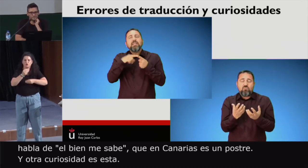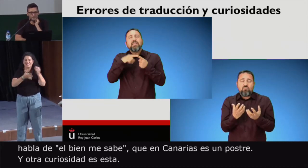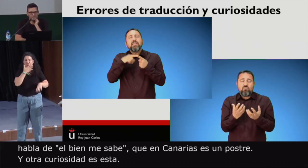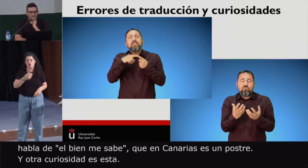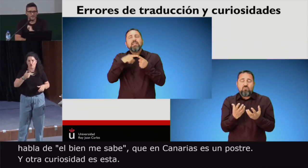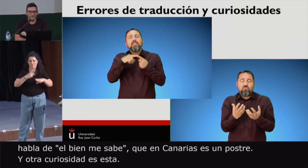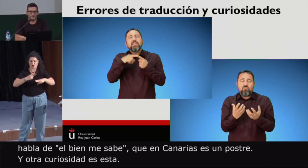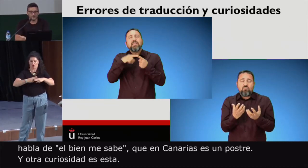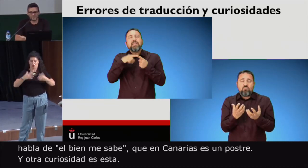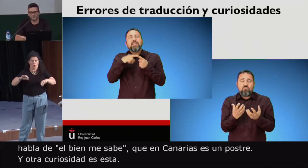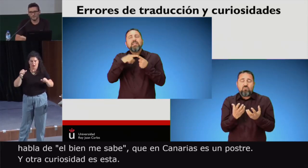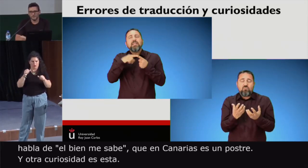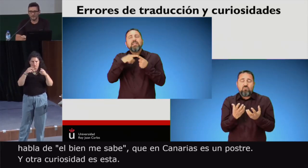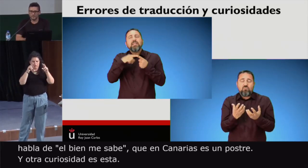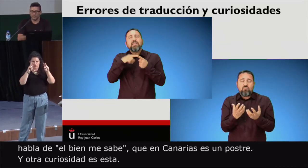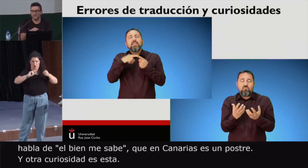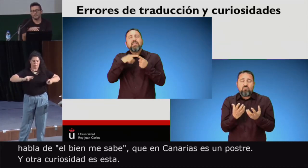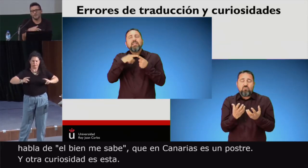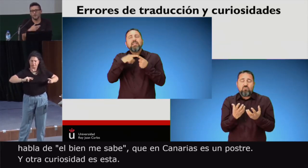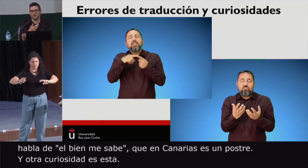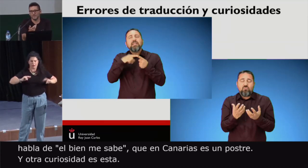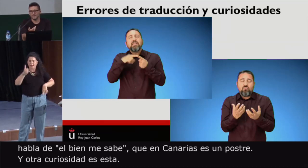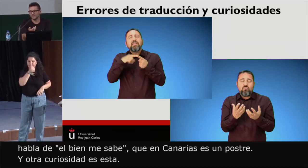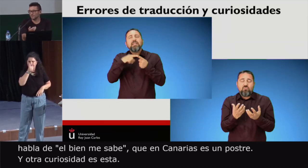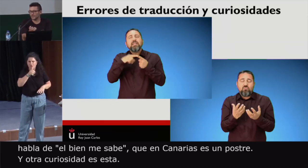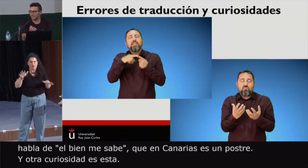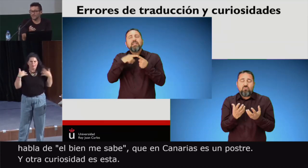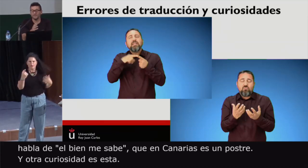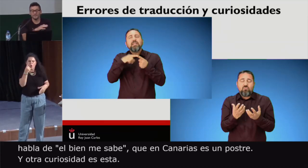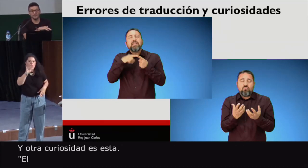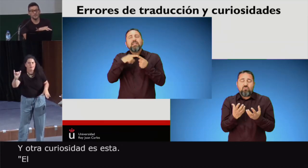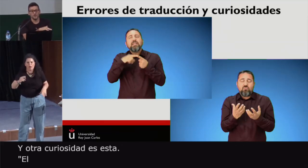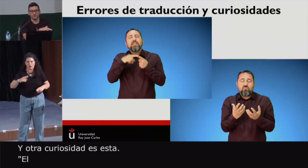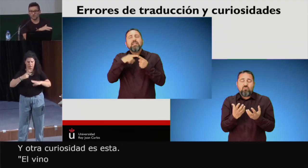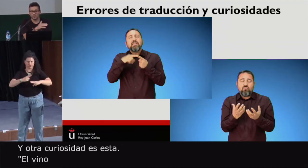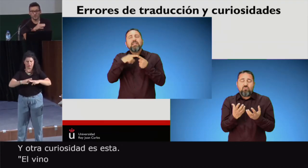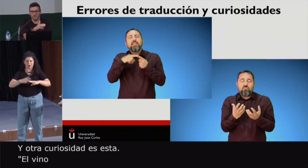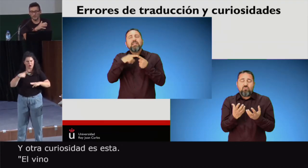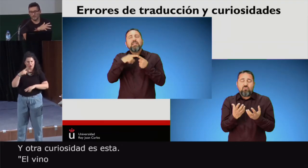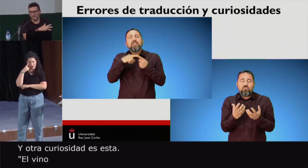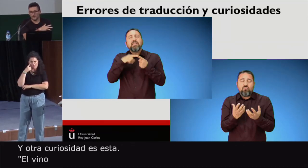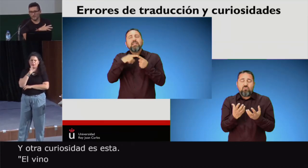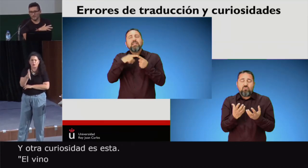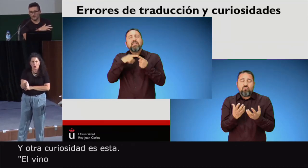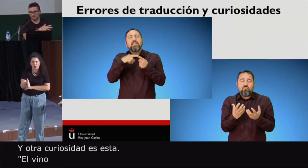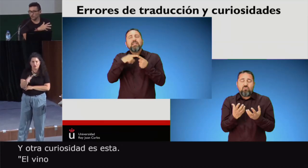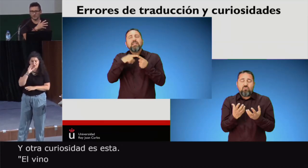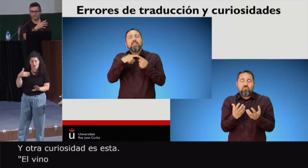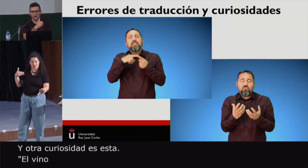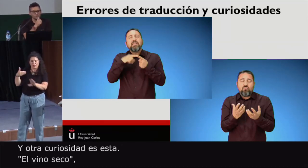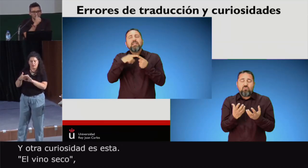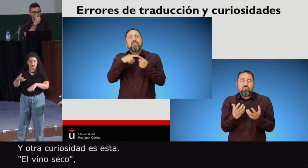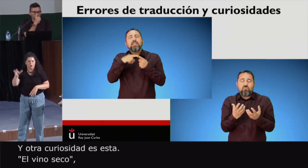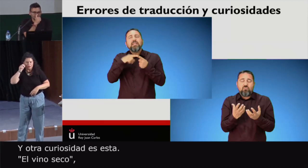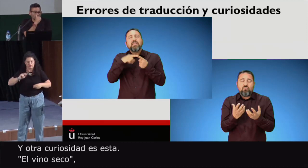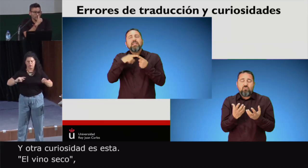Bien. La del vino seco. ¿Vale? ¿Por qué? Nos llama la atención porque previamente todos los textos